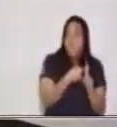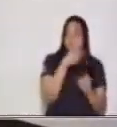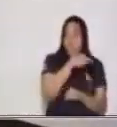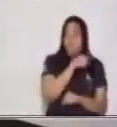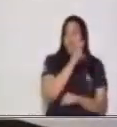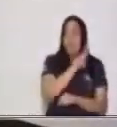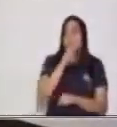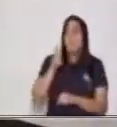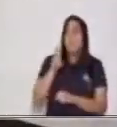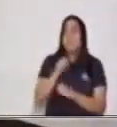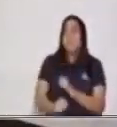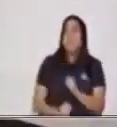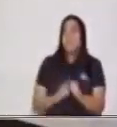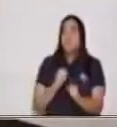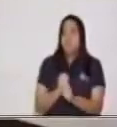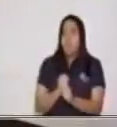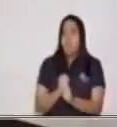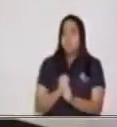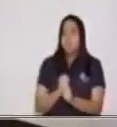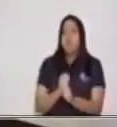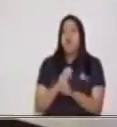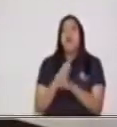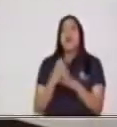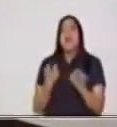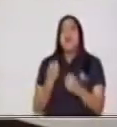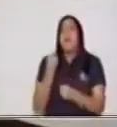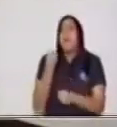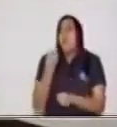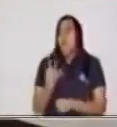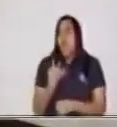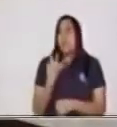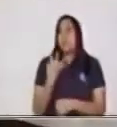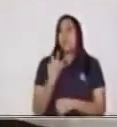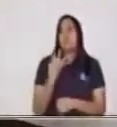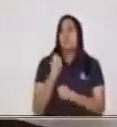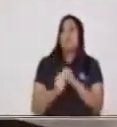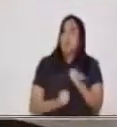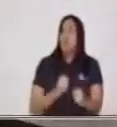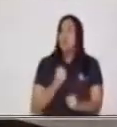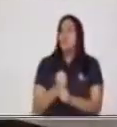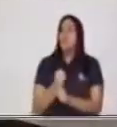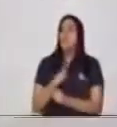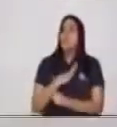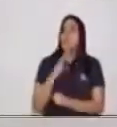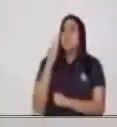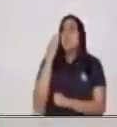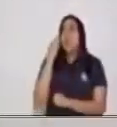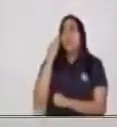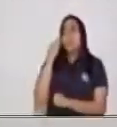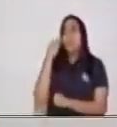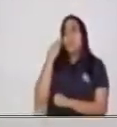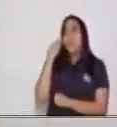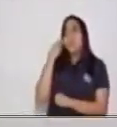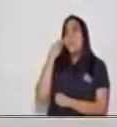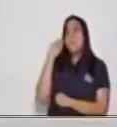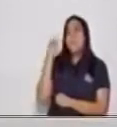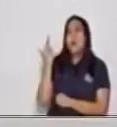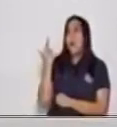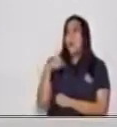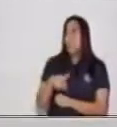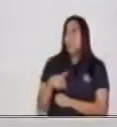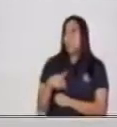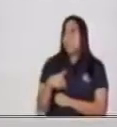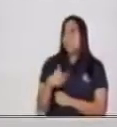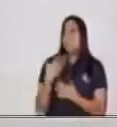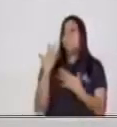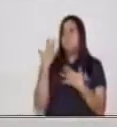años. Entonces, ¿cuál es la edad de la mamá? Actual a futuro sería X más